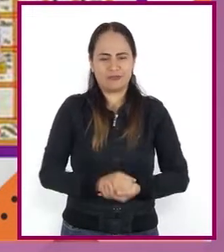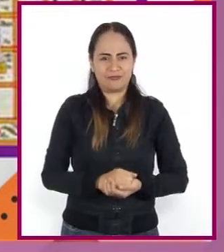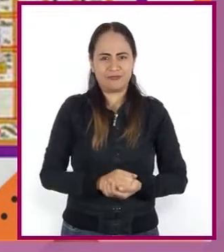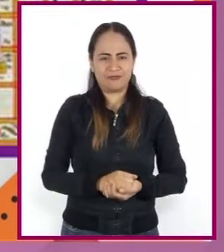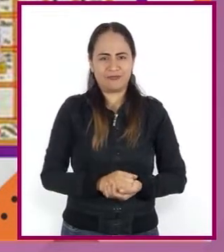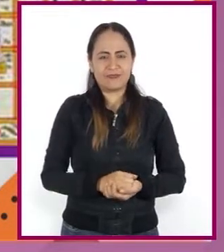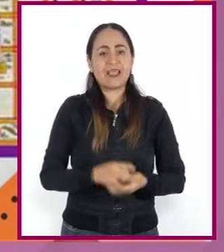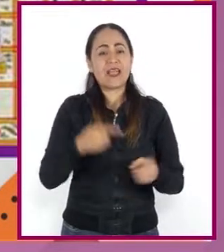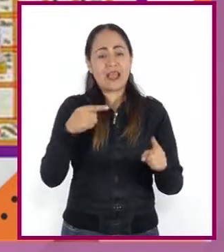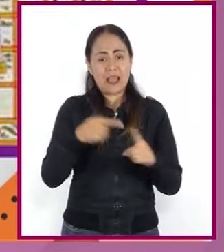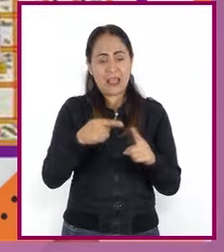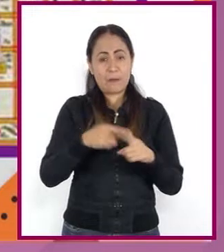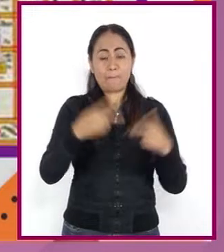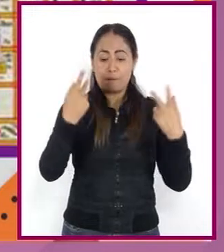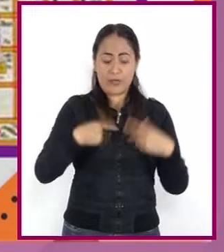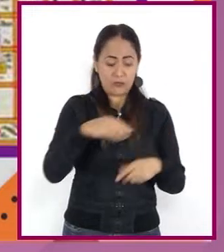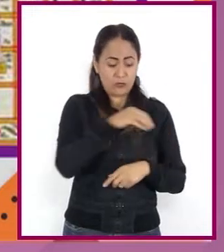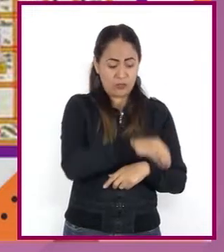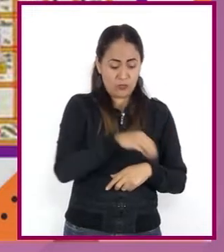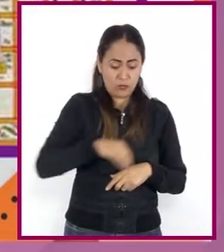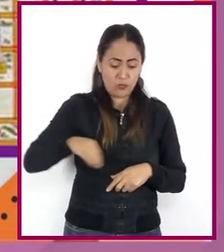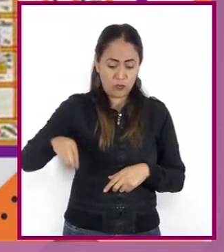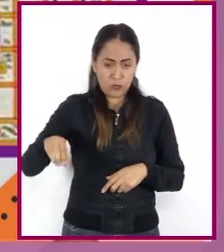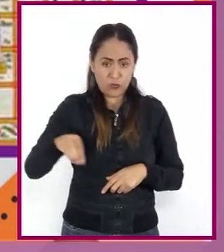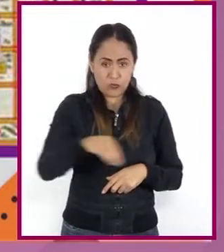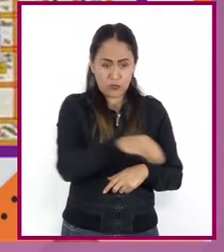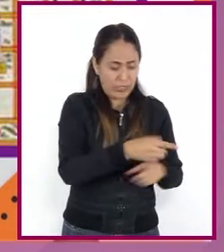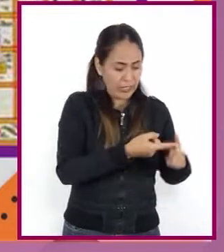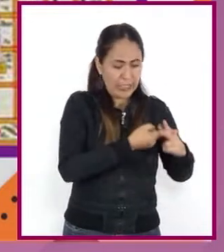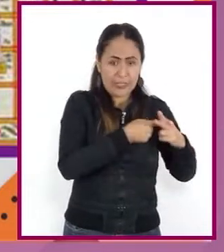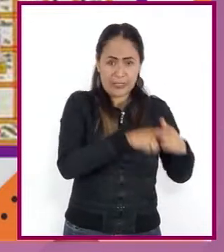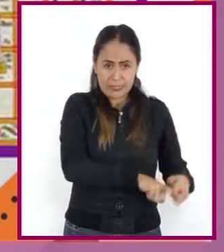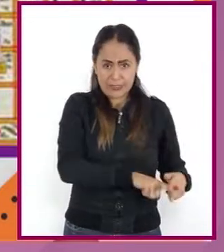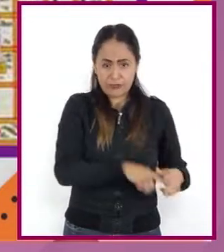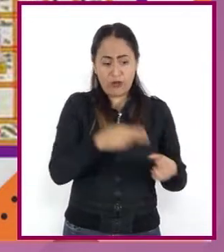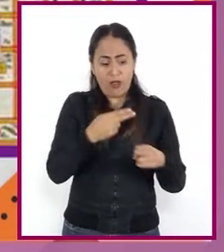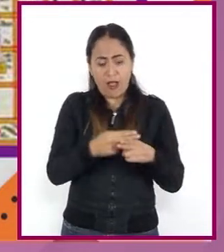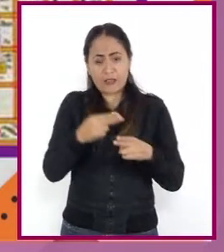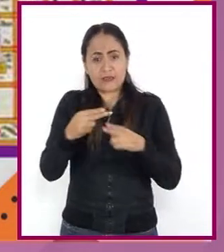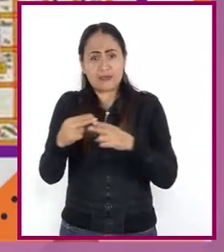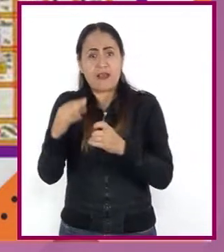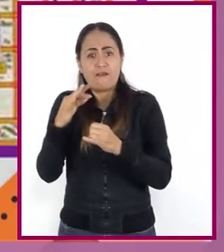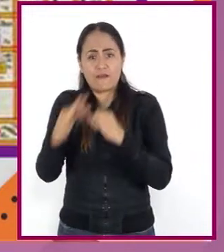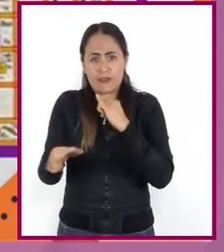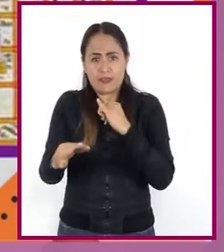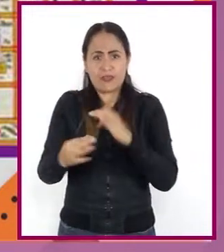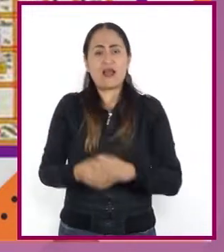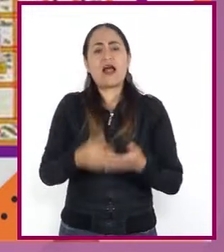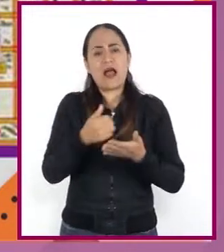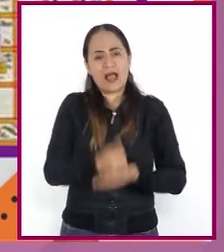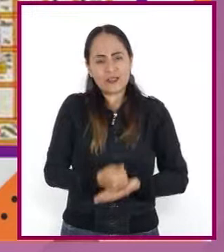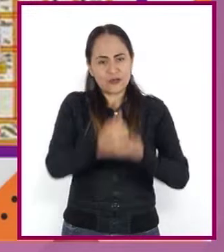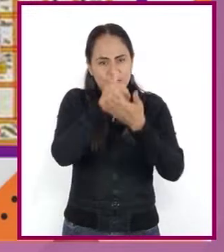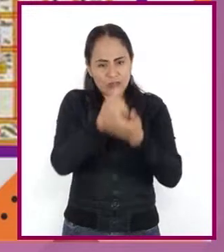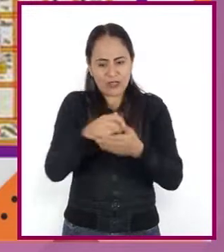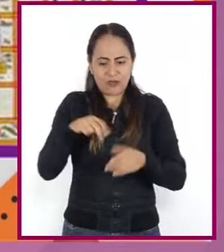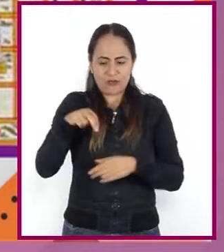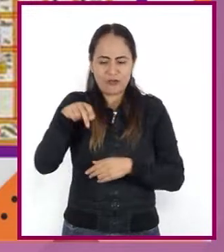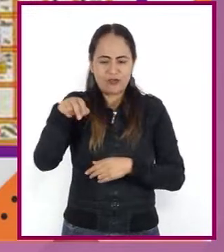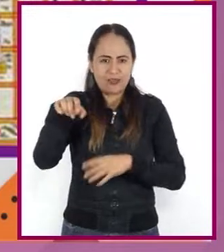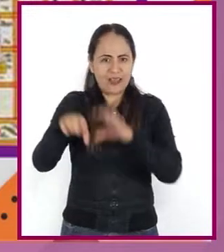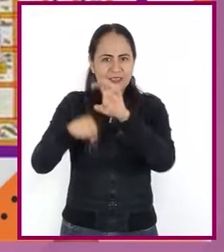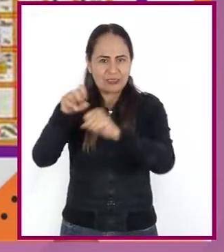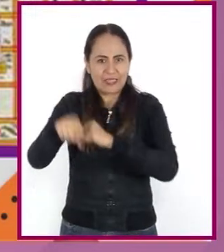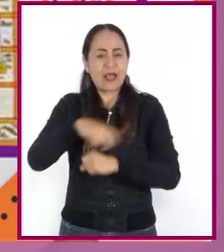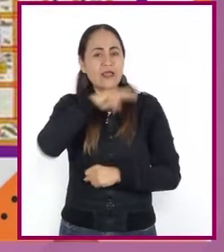que la ficha del jugador llegue desde el inicio hasta el final, ayudado por las escaleras y evitando